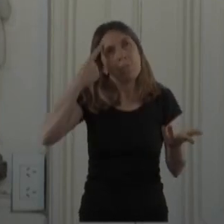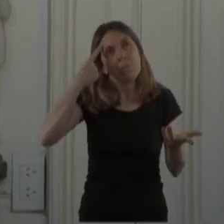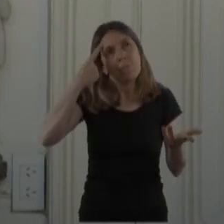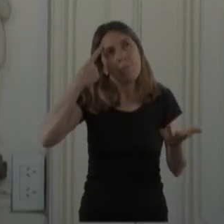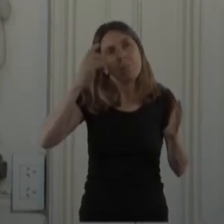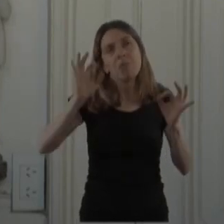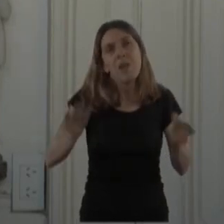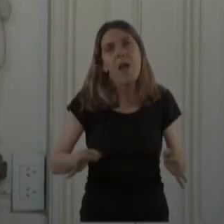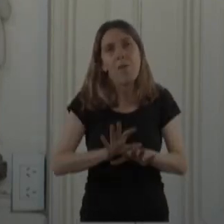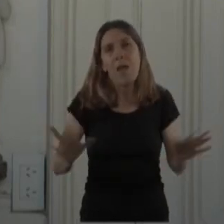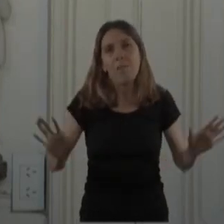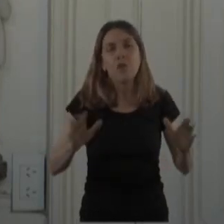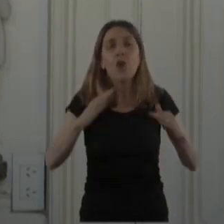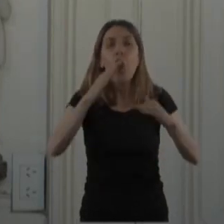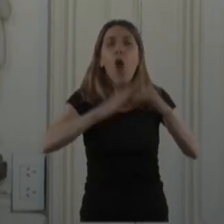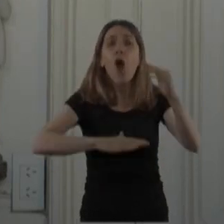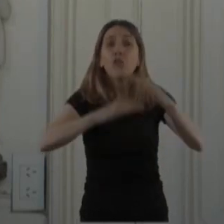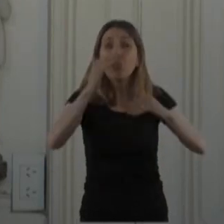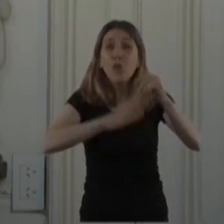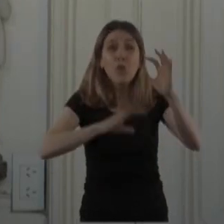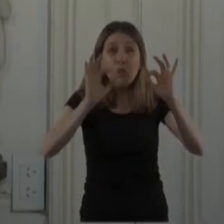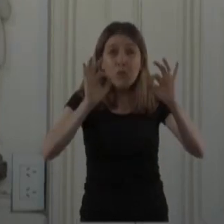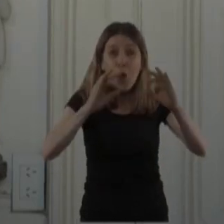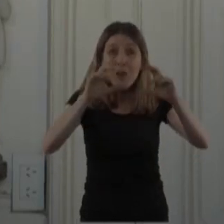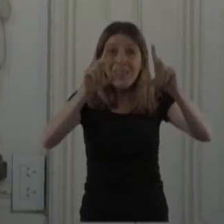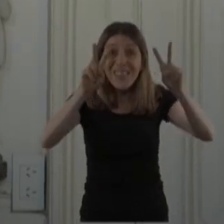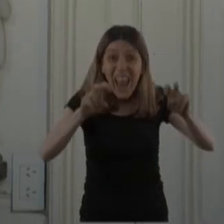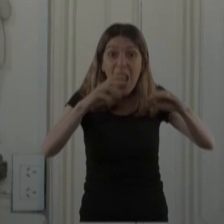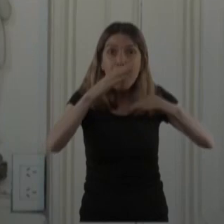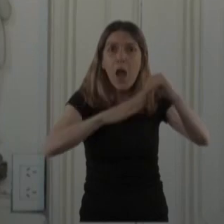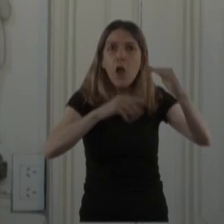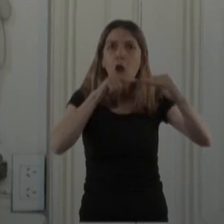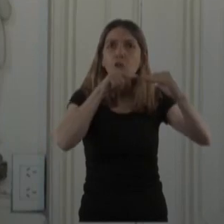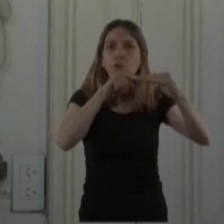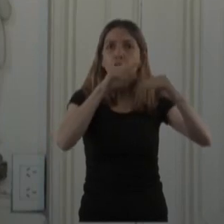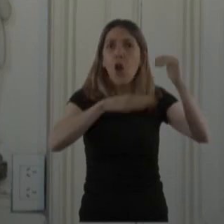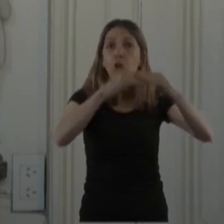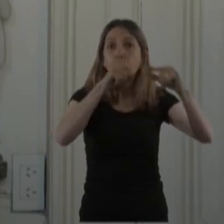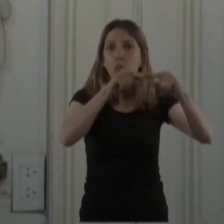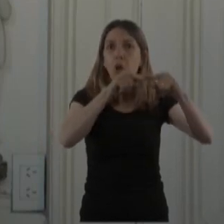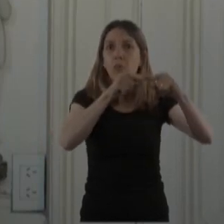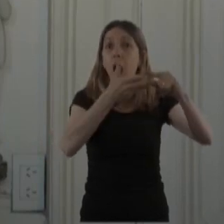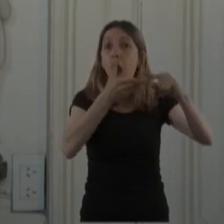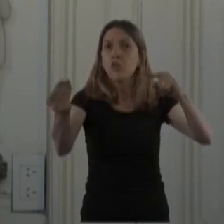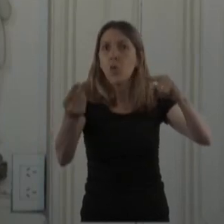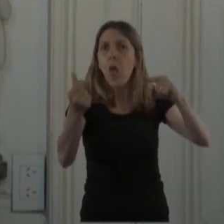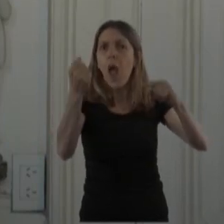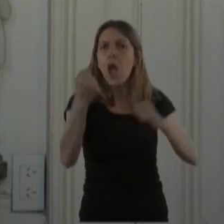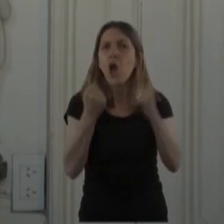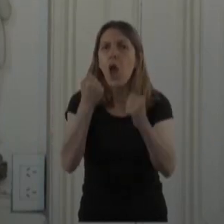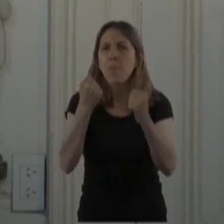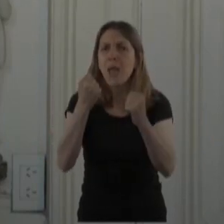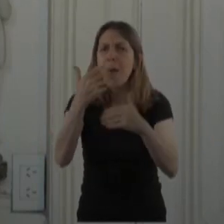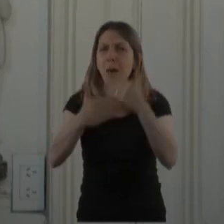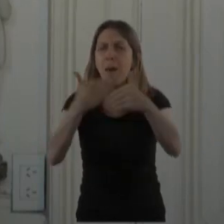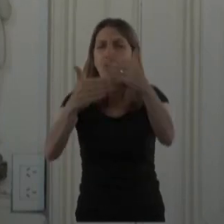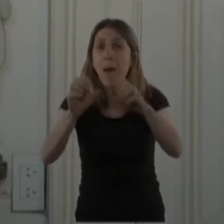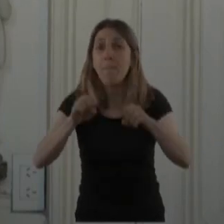definitivamente, la construcción es un enorme motorizador de la economía. Recién decía